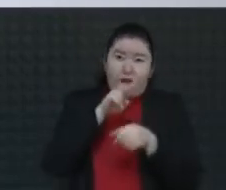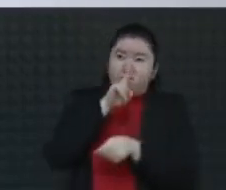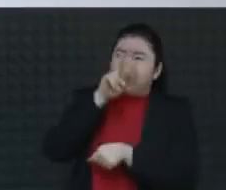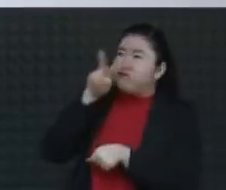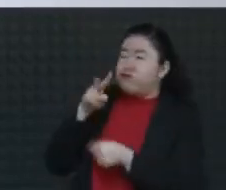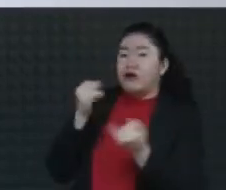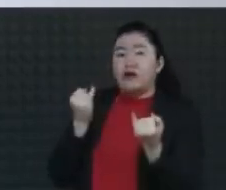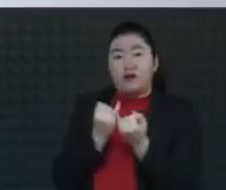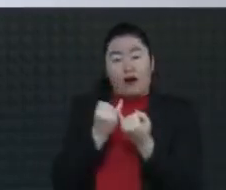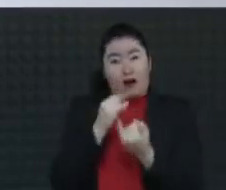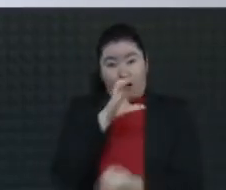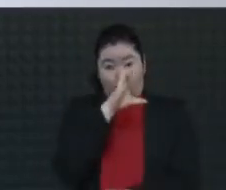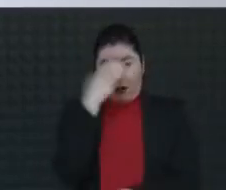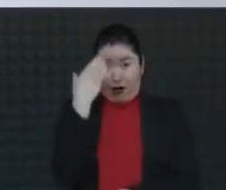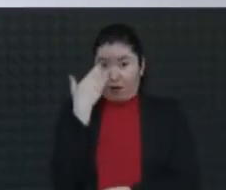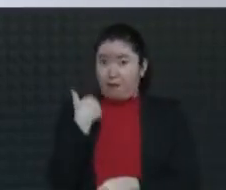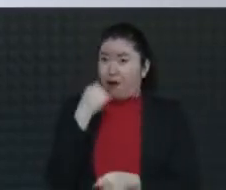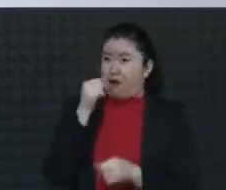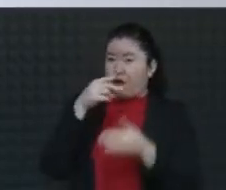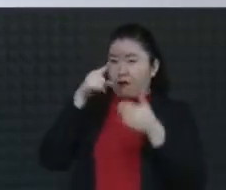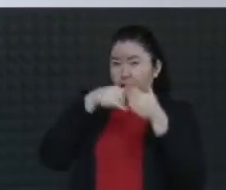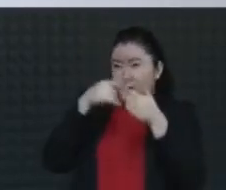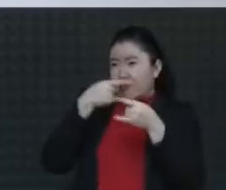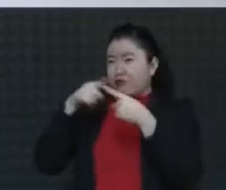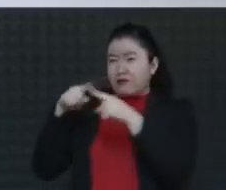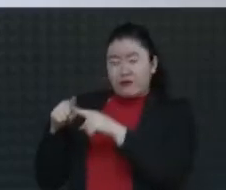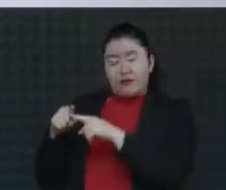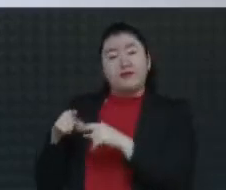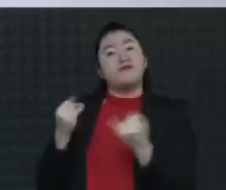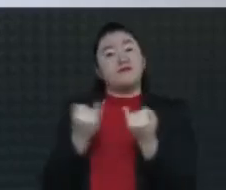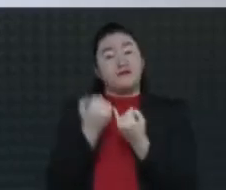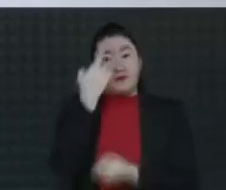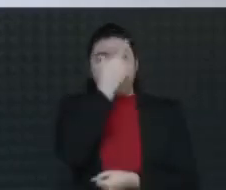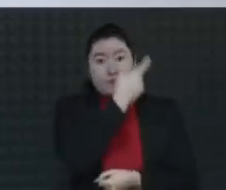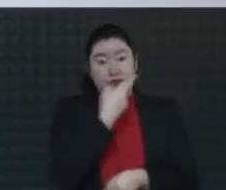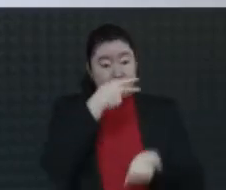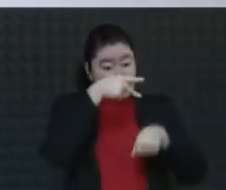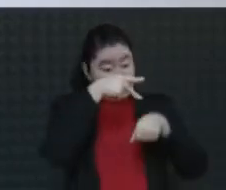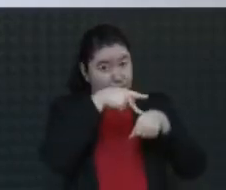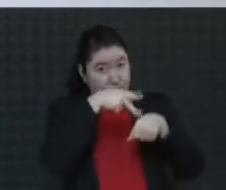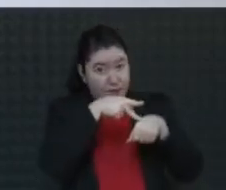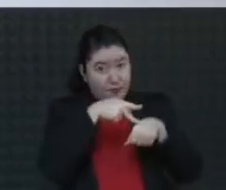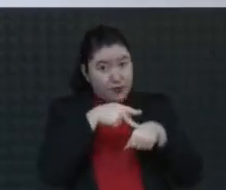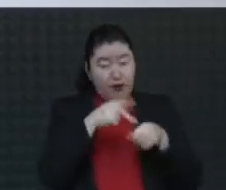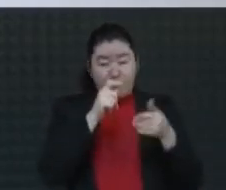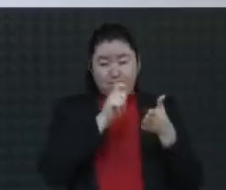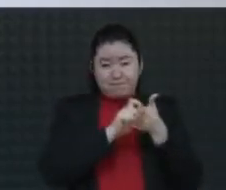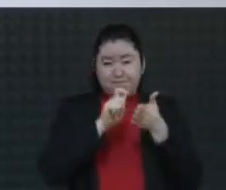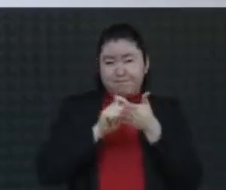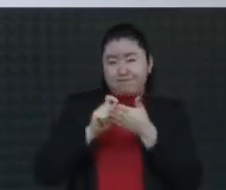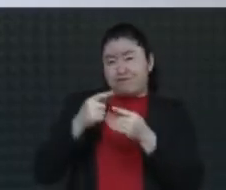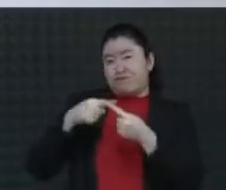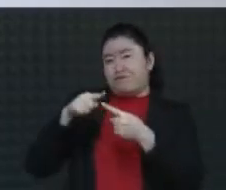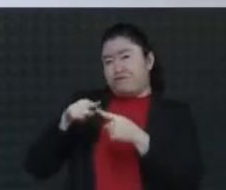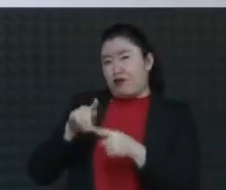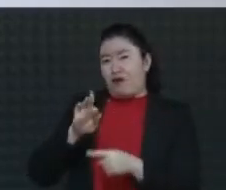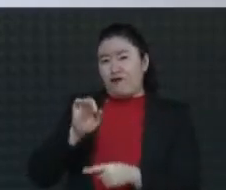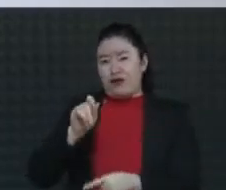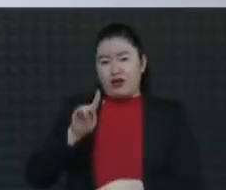historial de imágenes y escaneos, revisión geotécnica, ensayos destructivos de